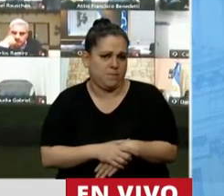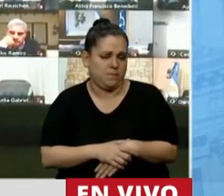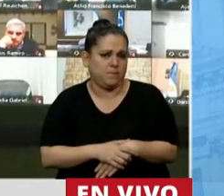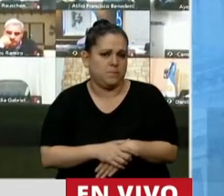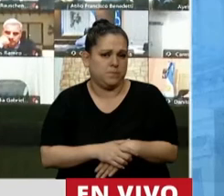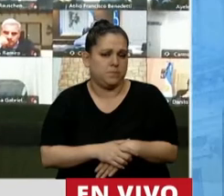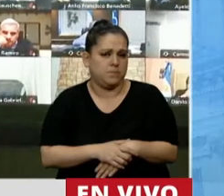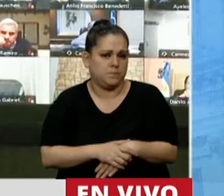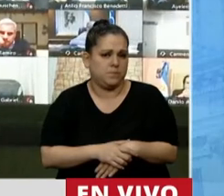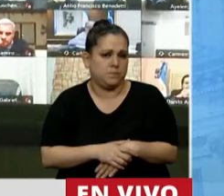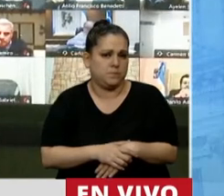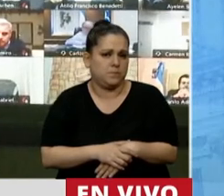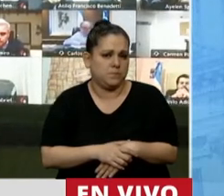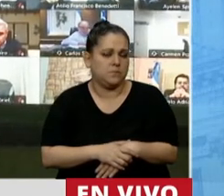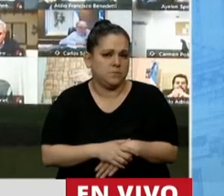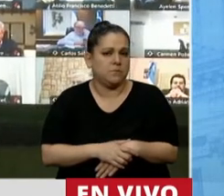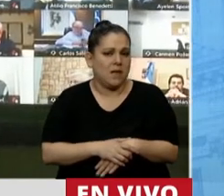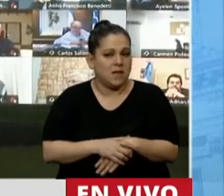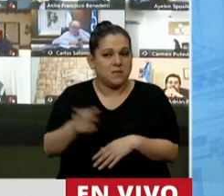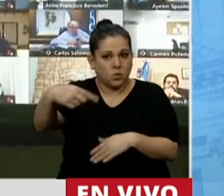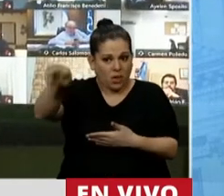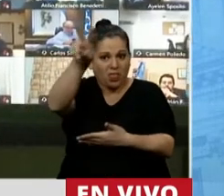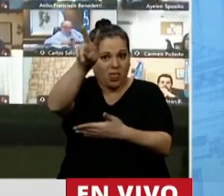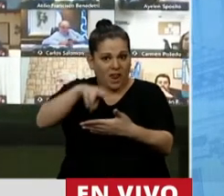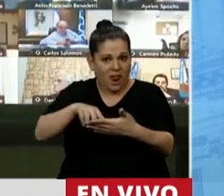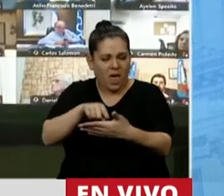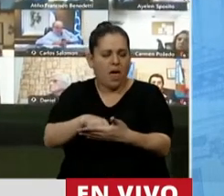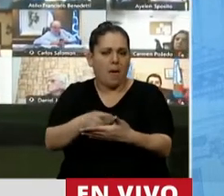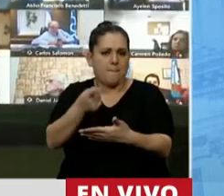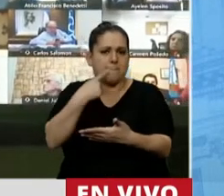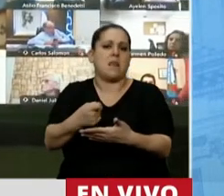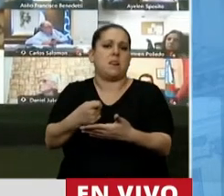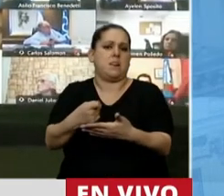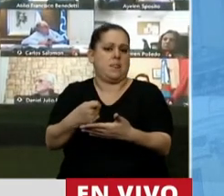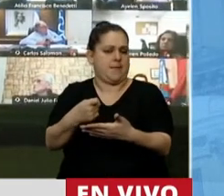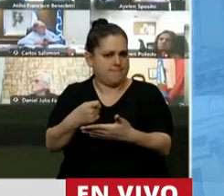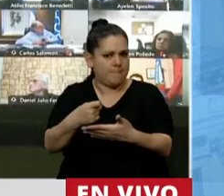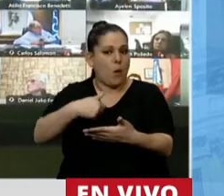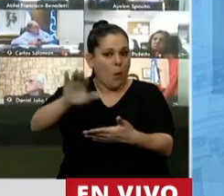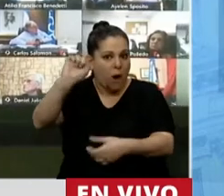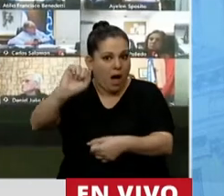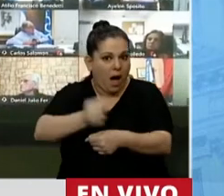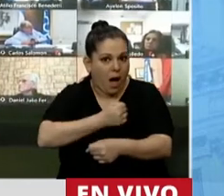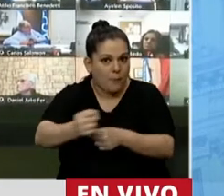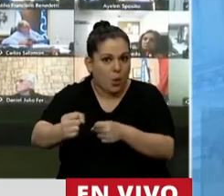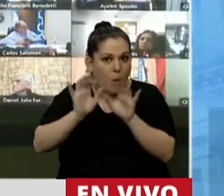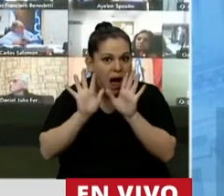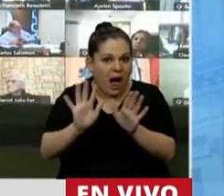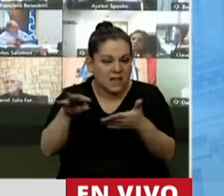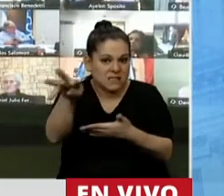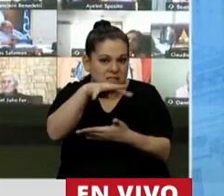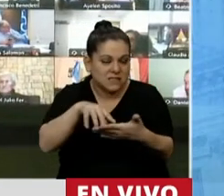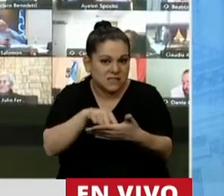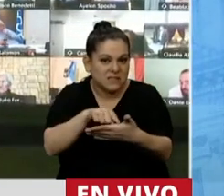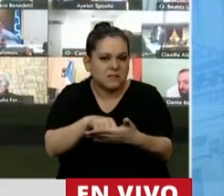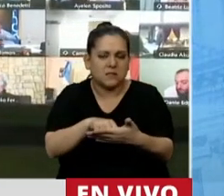No tengo dudas de que si lo hacen se van a dar cuenta de que esta sesión, si aprueban el articulado tal cual ha venido, los bosques